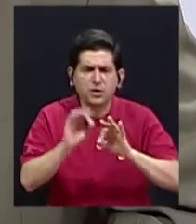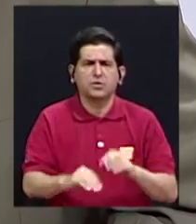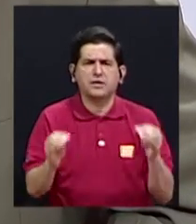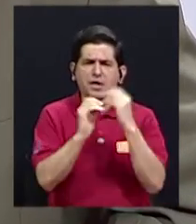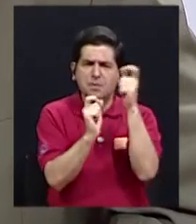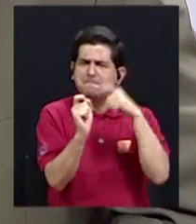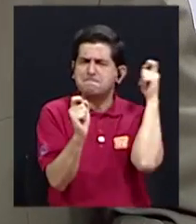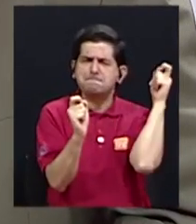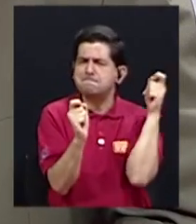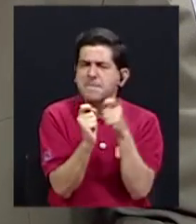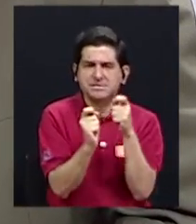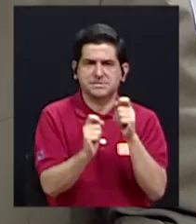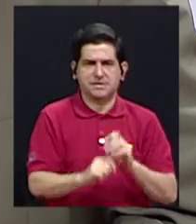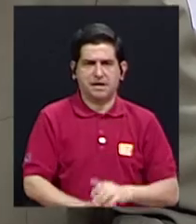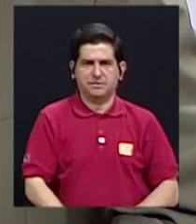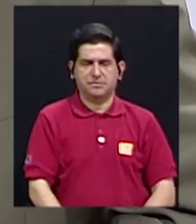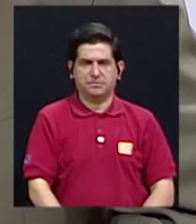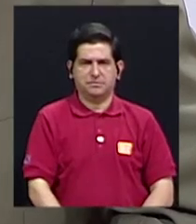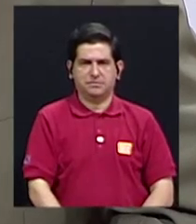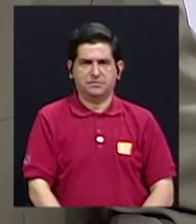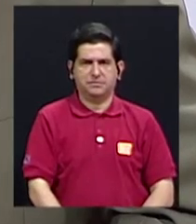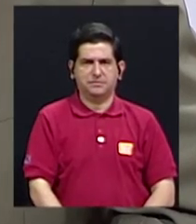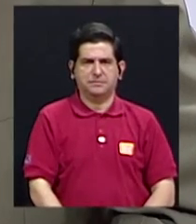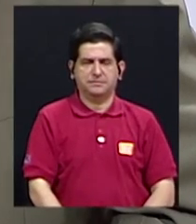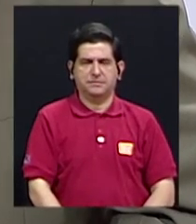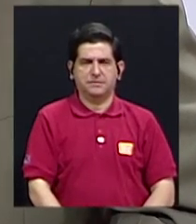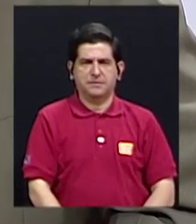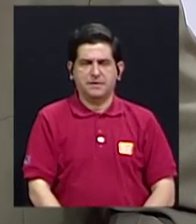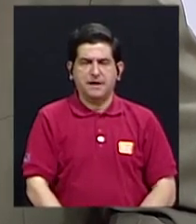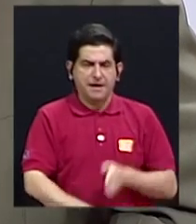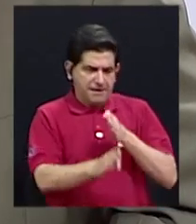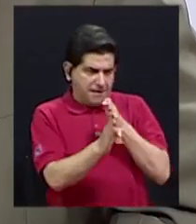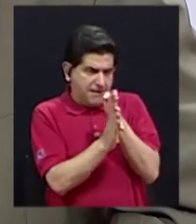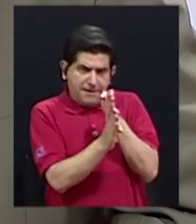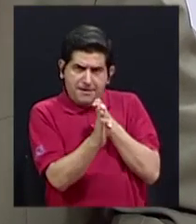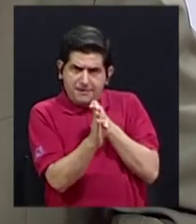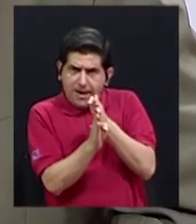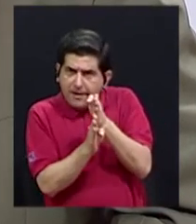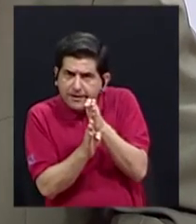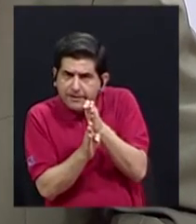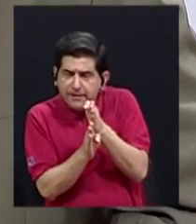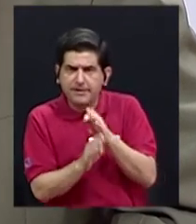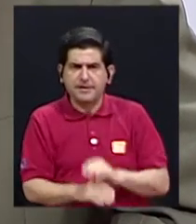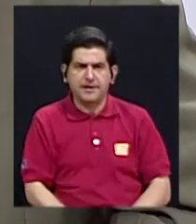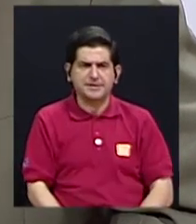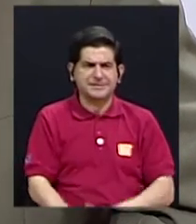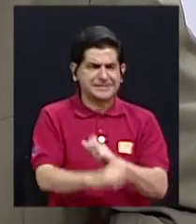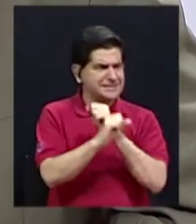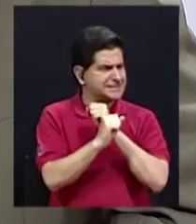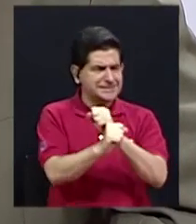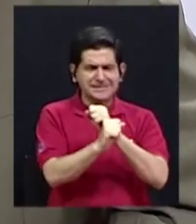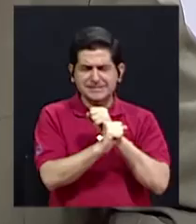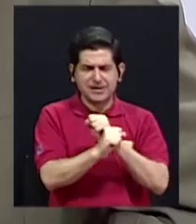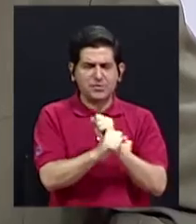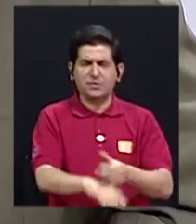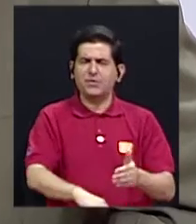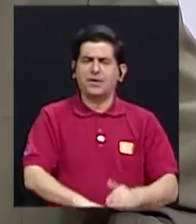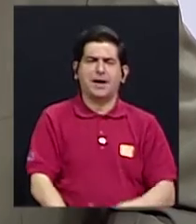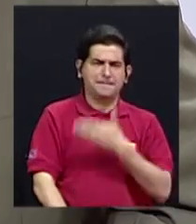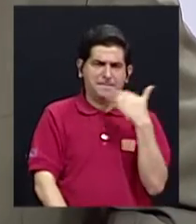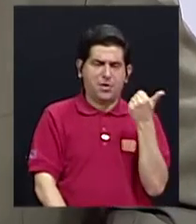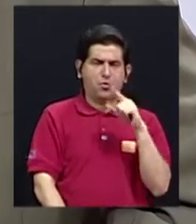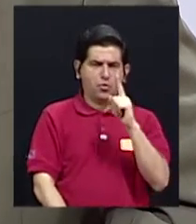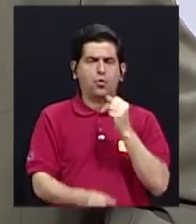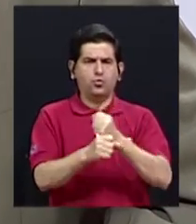específicos cuáles son las las carreras que aseguran de mejor manera un